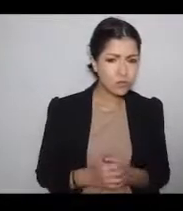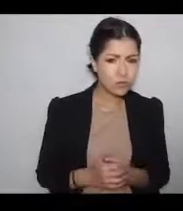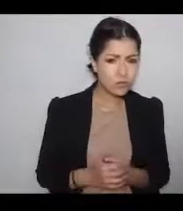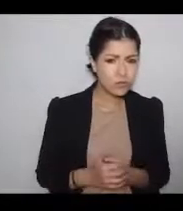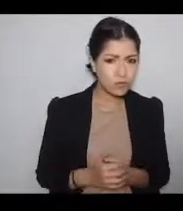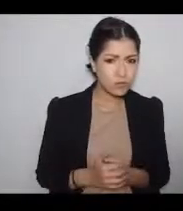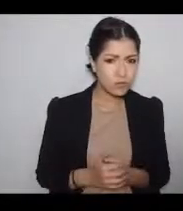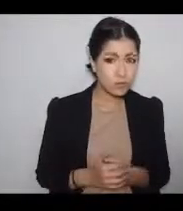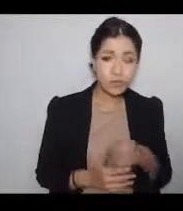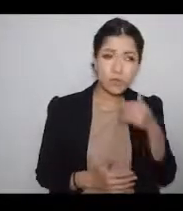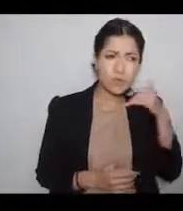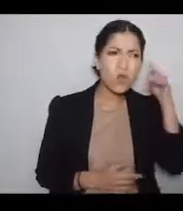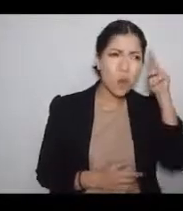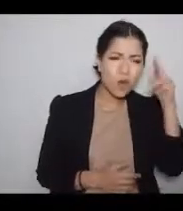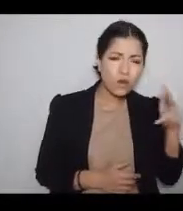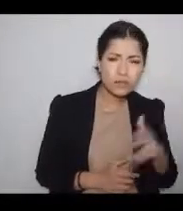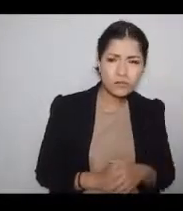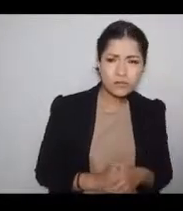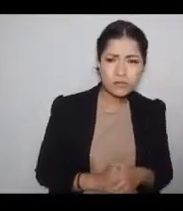Hola.